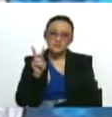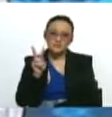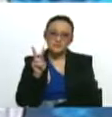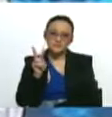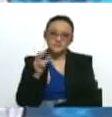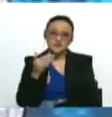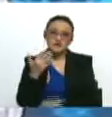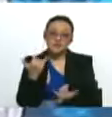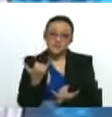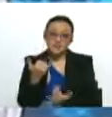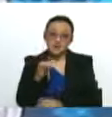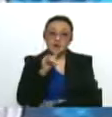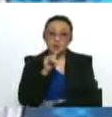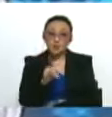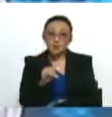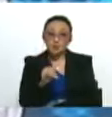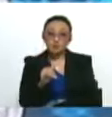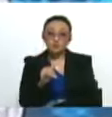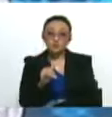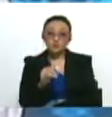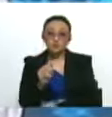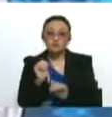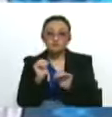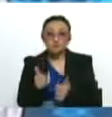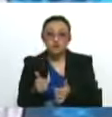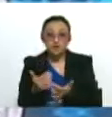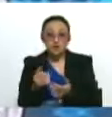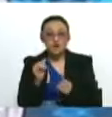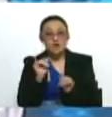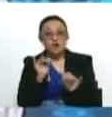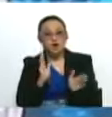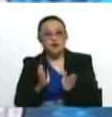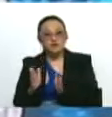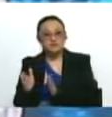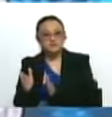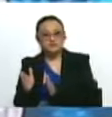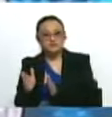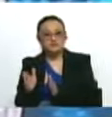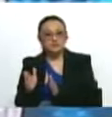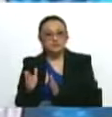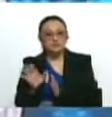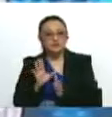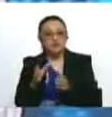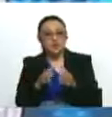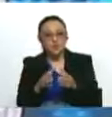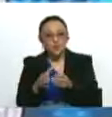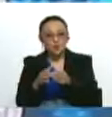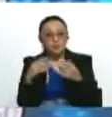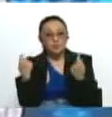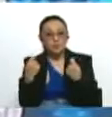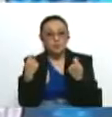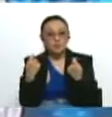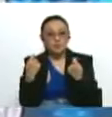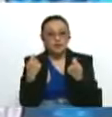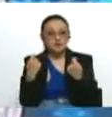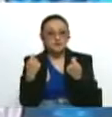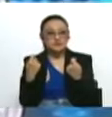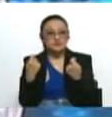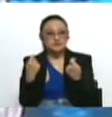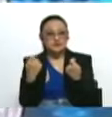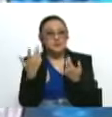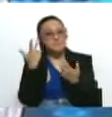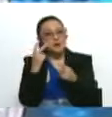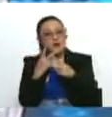y anuncio la activación y organización de las unidades populares para la